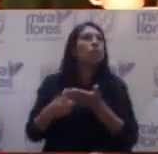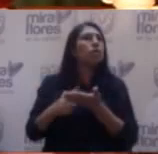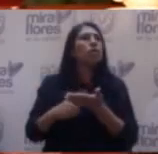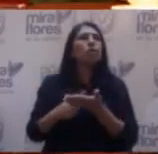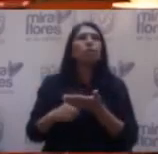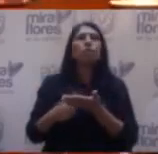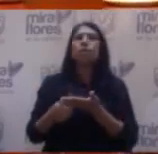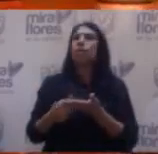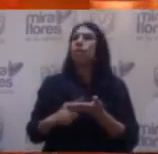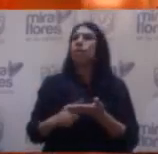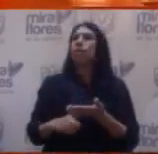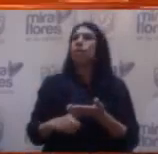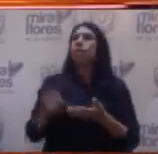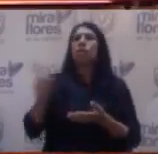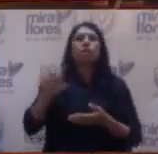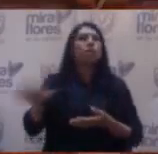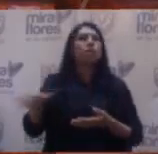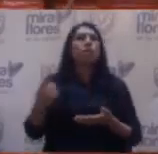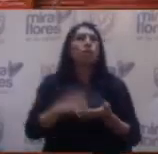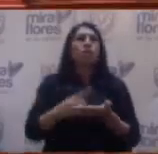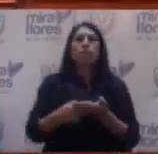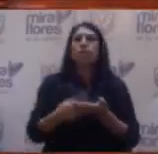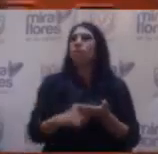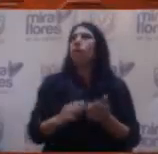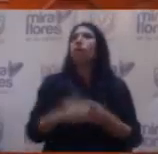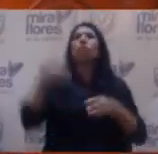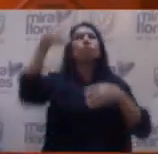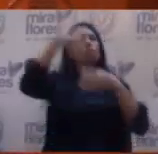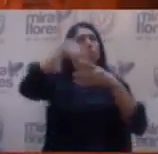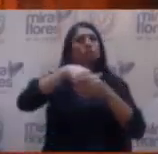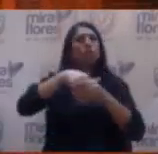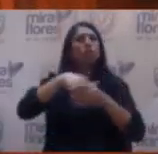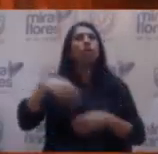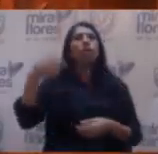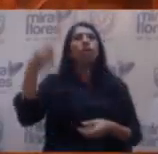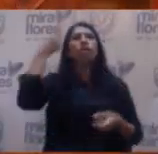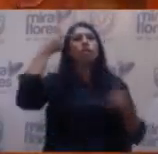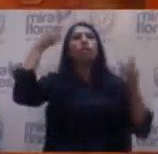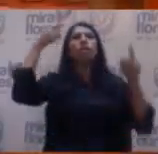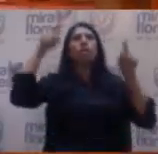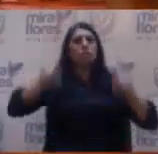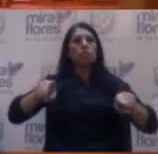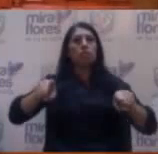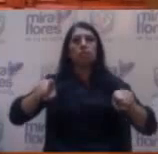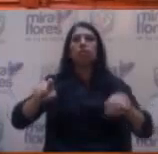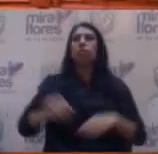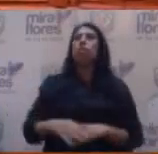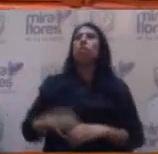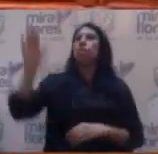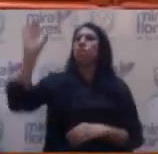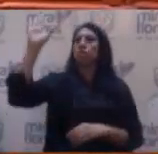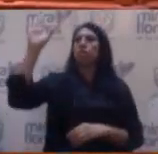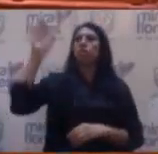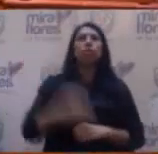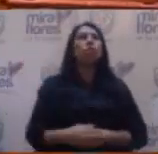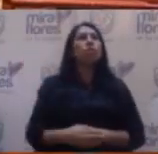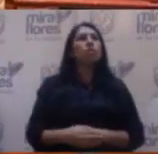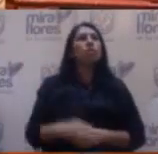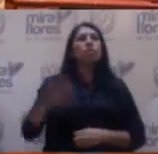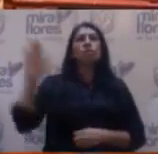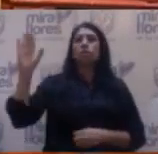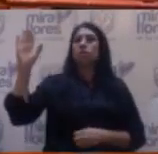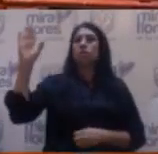De la misma manera, si no hay debate, vamos a proceder a su votación. Aquellos miembros del Consejo que estén a favor de aprobar este proyecto, si no se expresaron en señal de